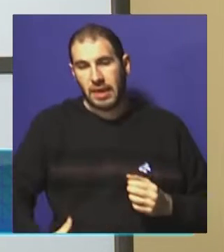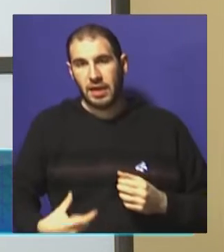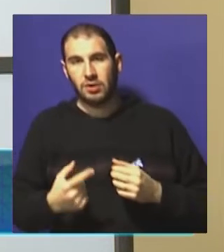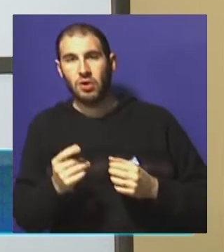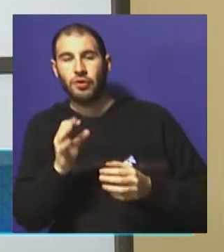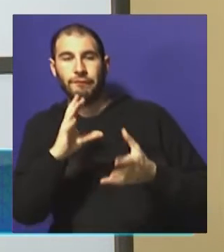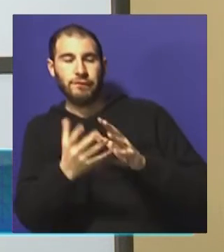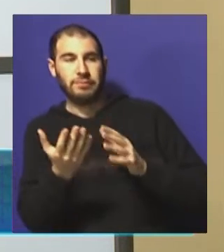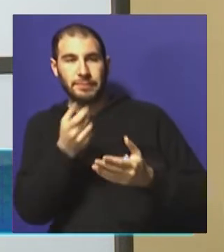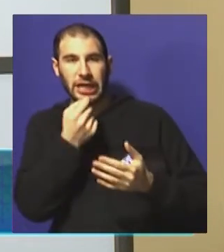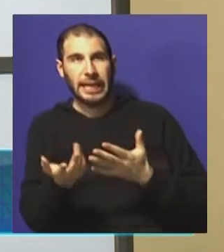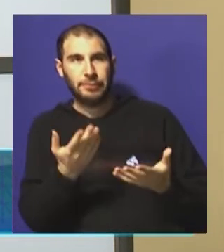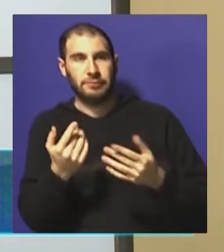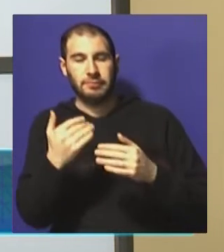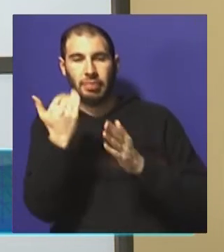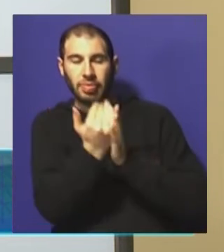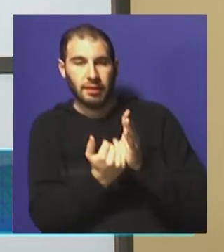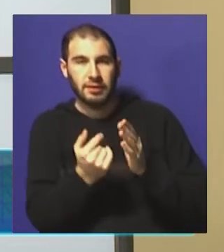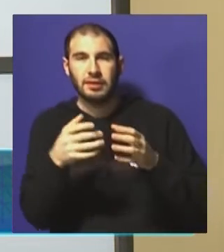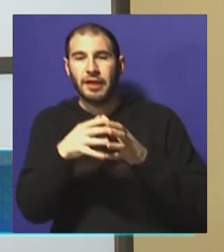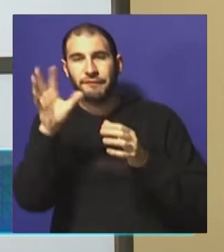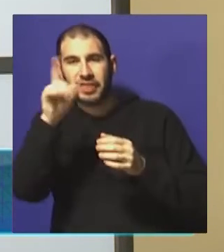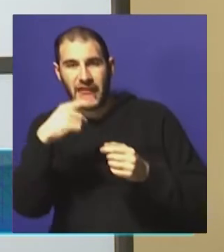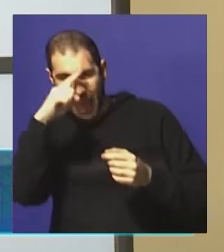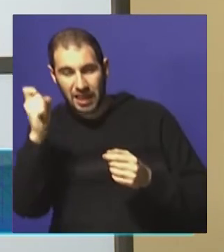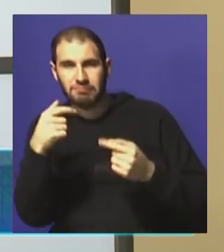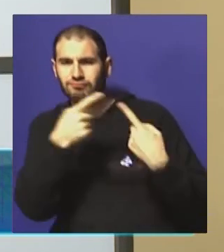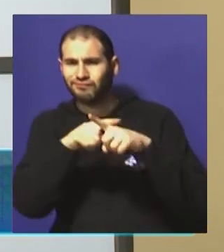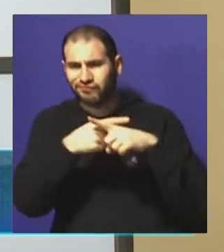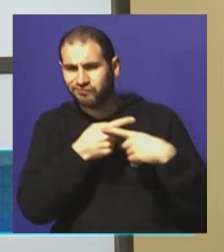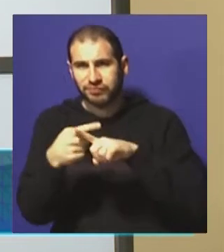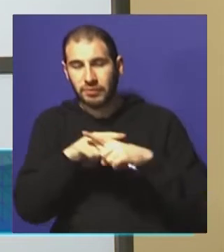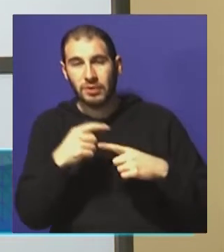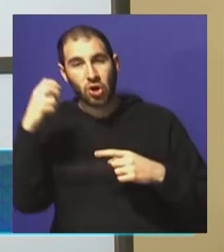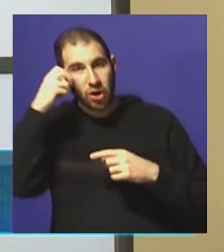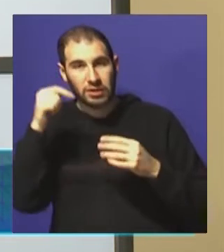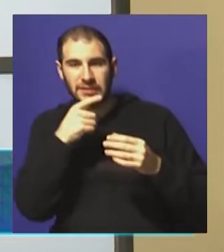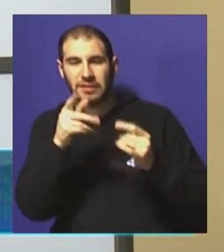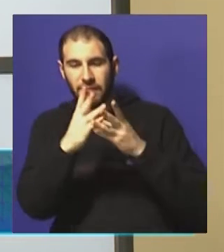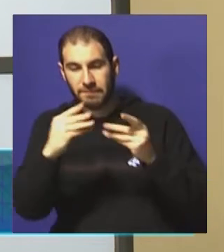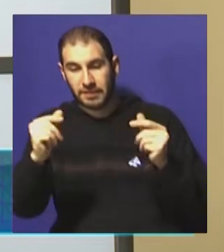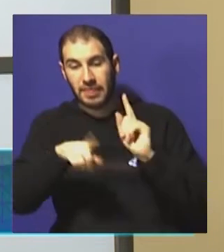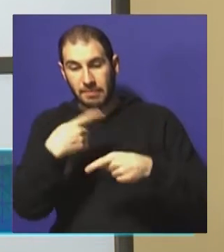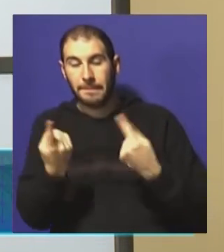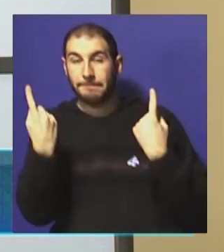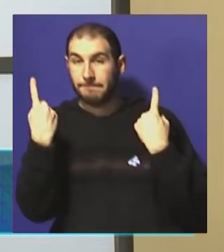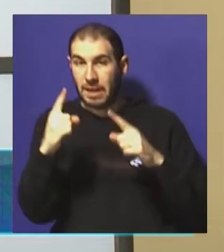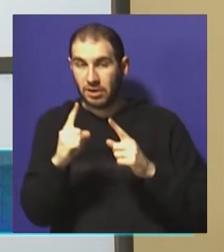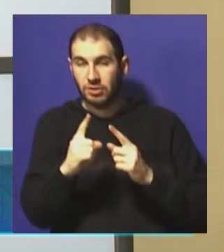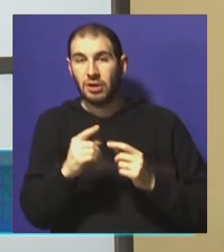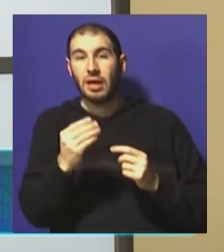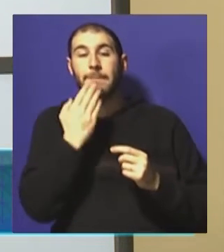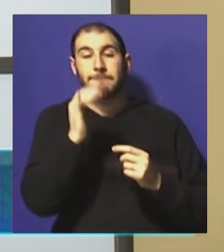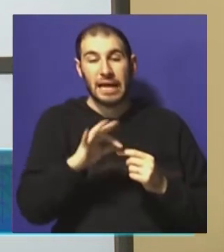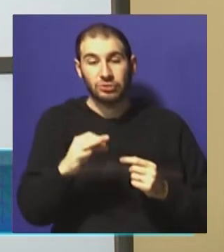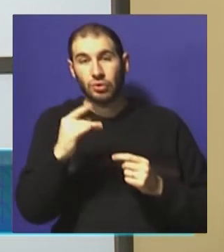qué tipo, o si centralista, si federal, en eso hubo peleas y el Congreso termina un poco diluido después, pero entre